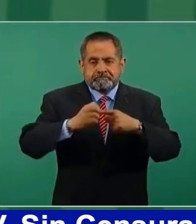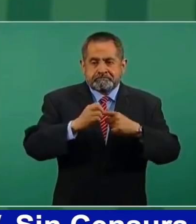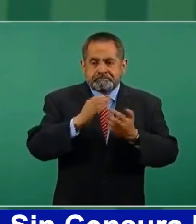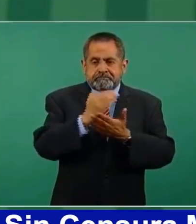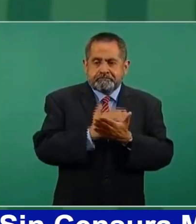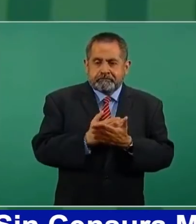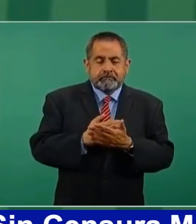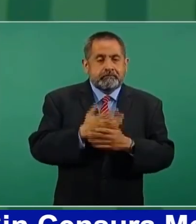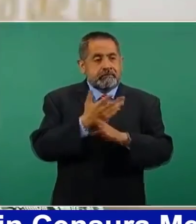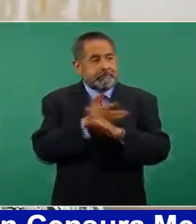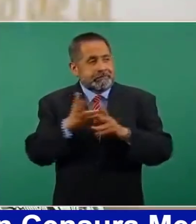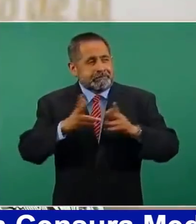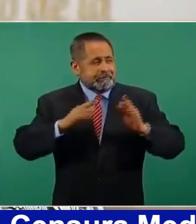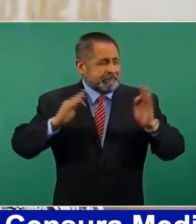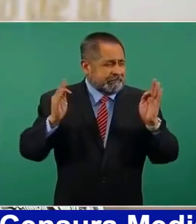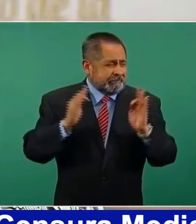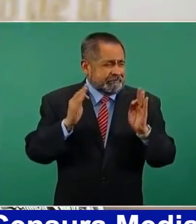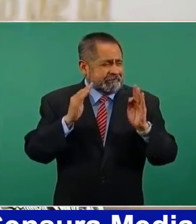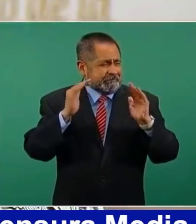heladas,